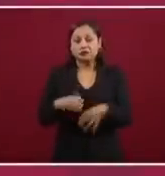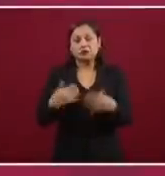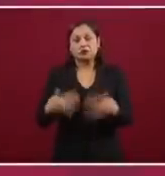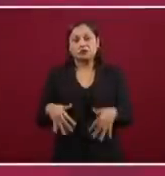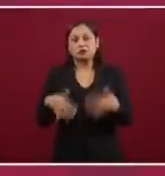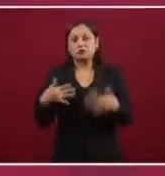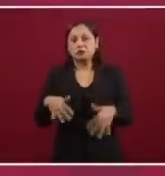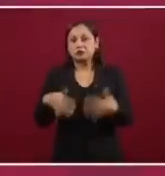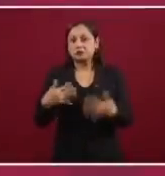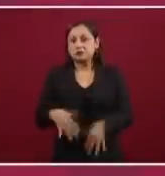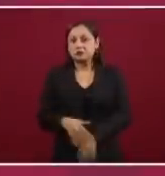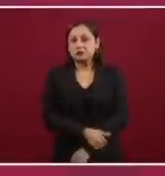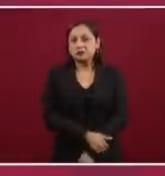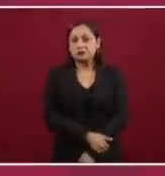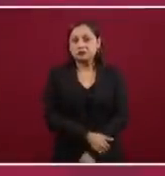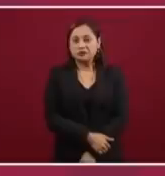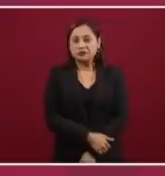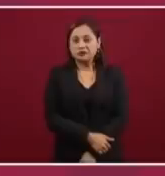un